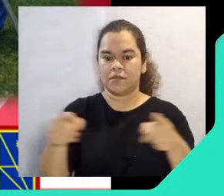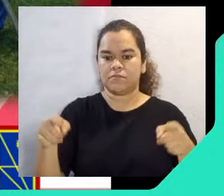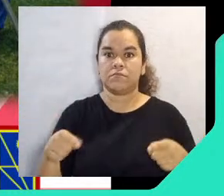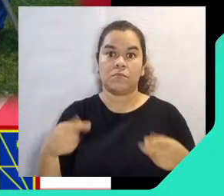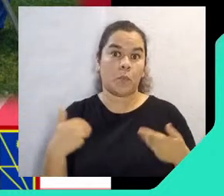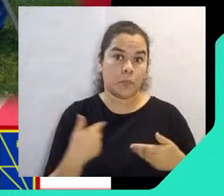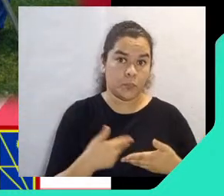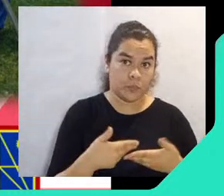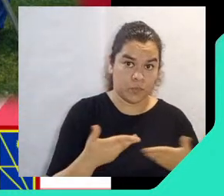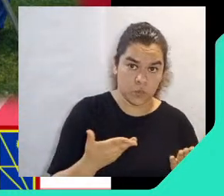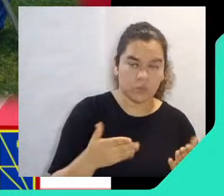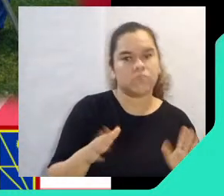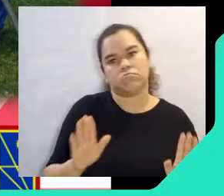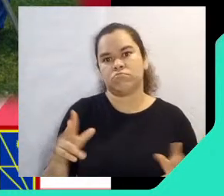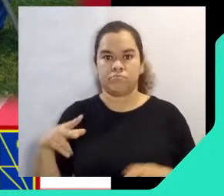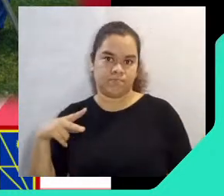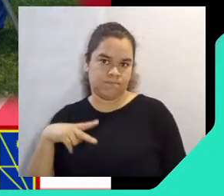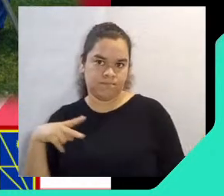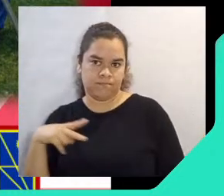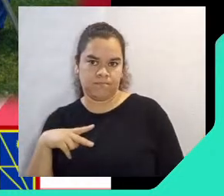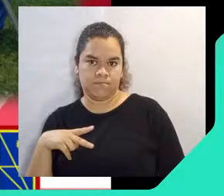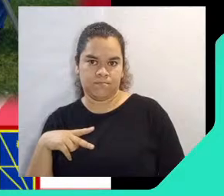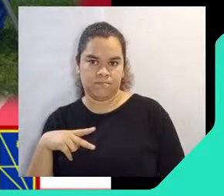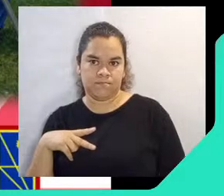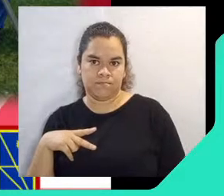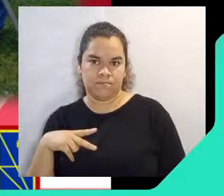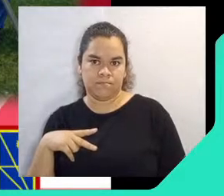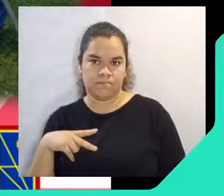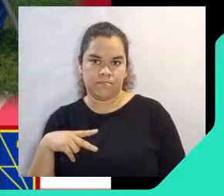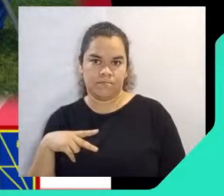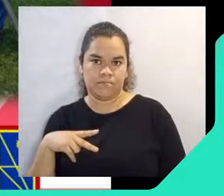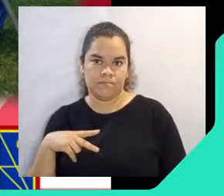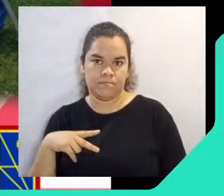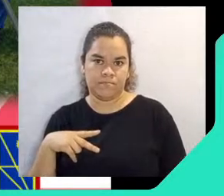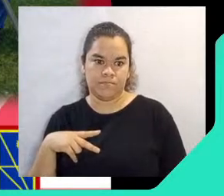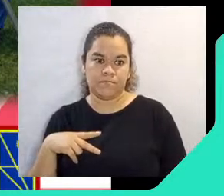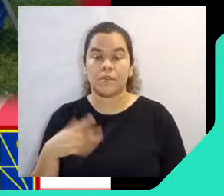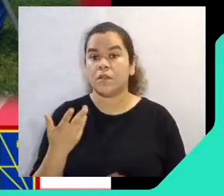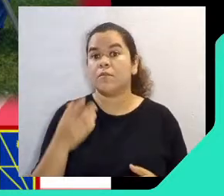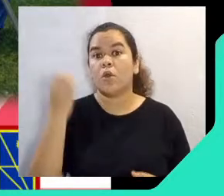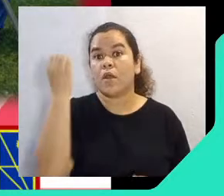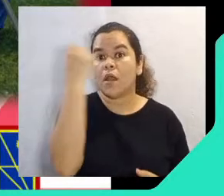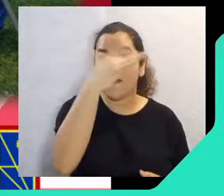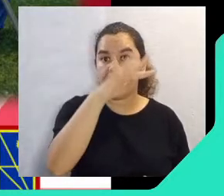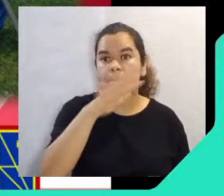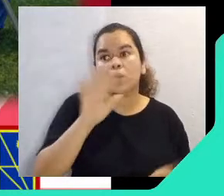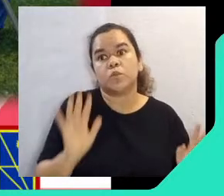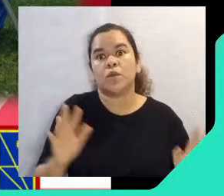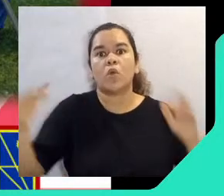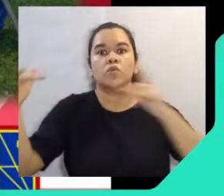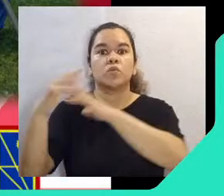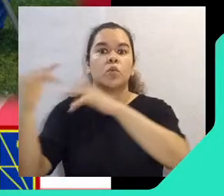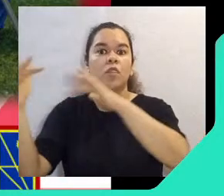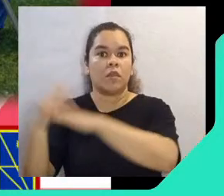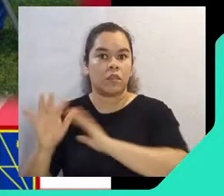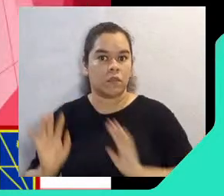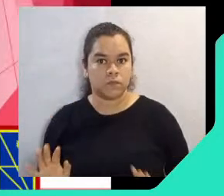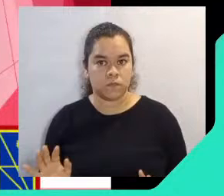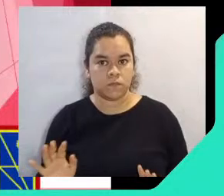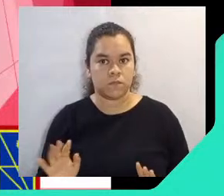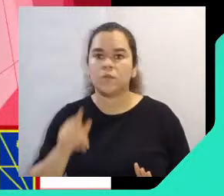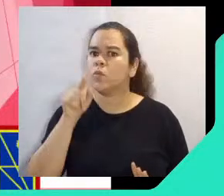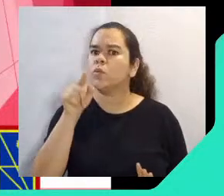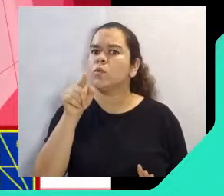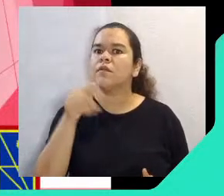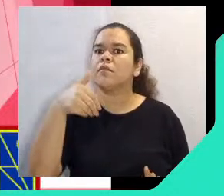pública o privada, en ámbitos rurales o en ámbitos urbanos. Entonces, eso es lo que ustedes el día